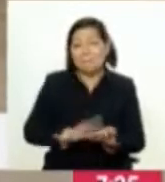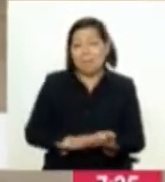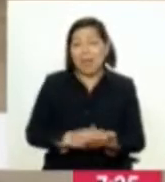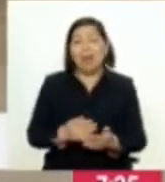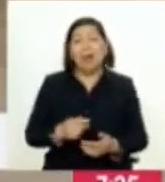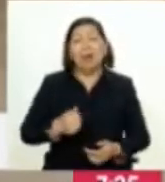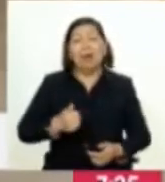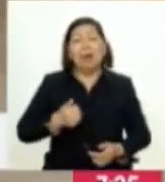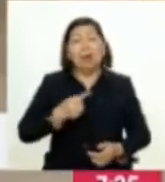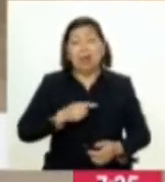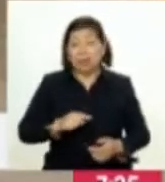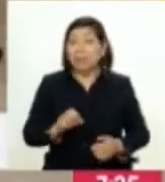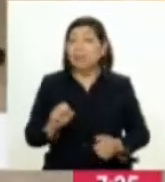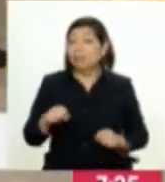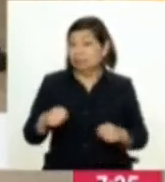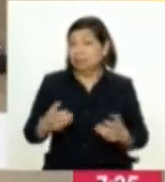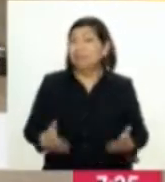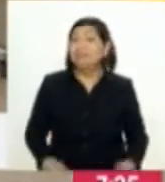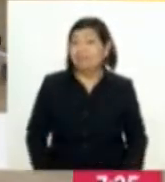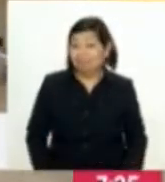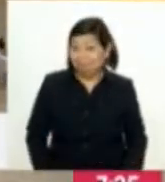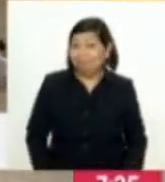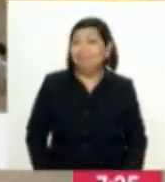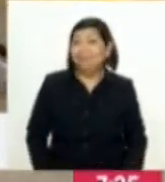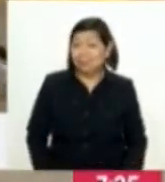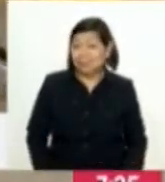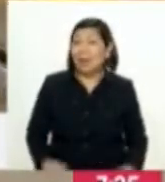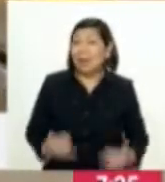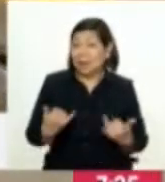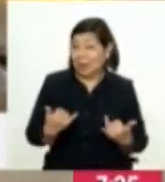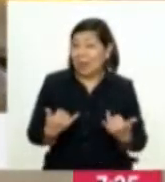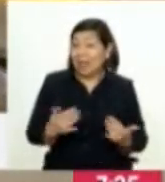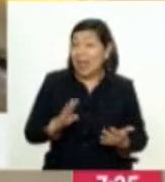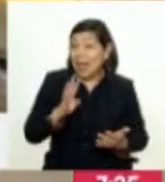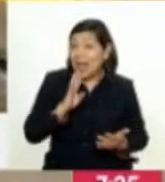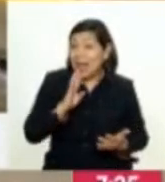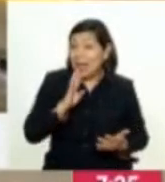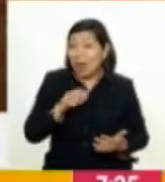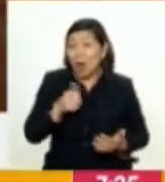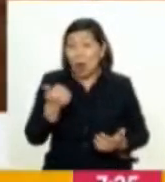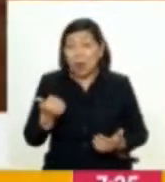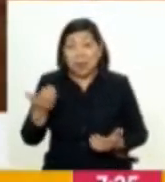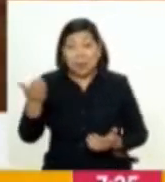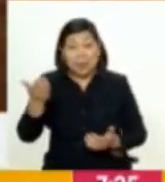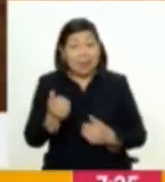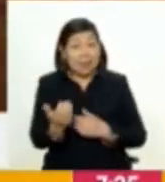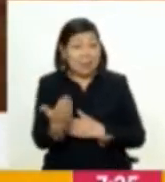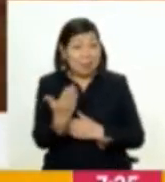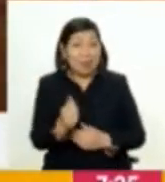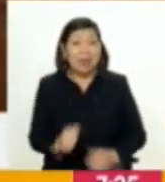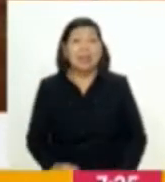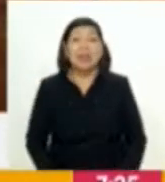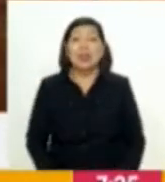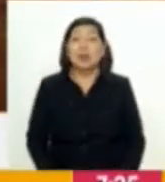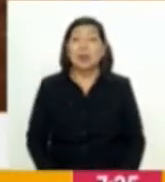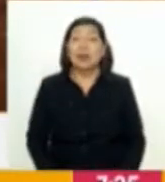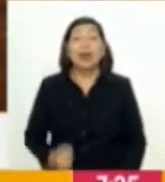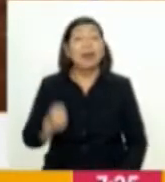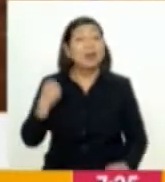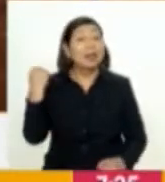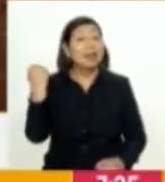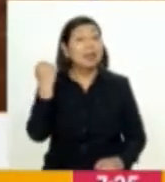malas autoridades, ¿no? Y es verdad, es algo que se ha ido ocurriendo, ¿no? Yo hablaba con otro invitado más temprano sobre el